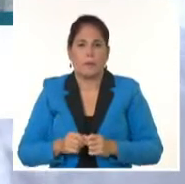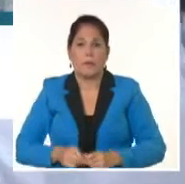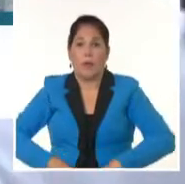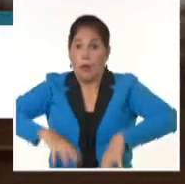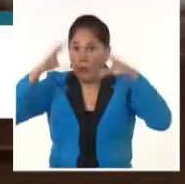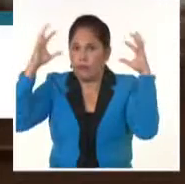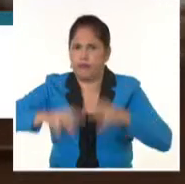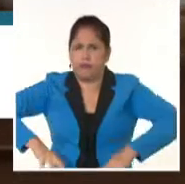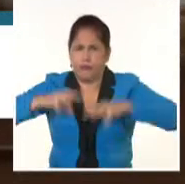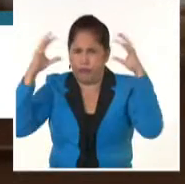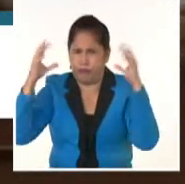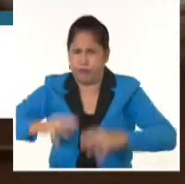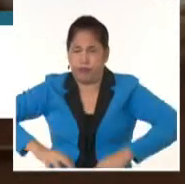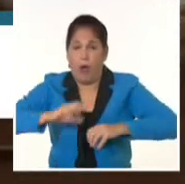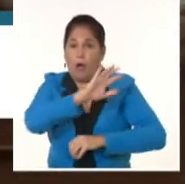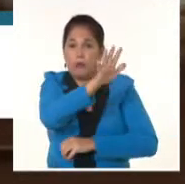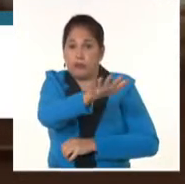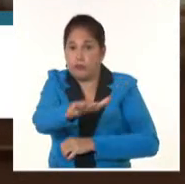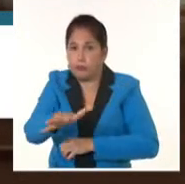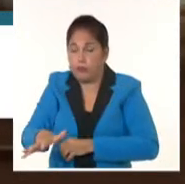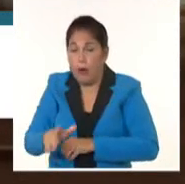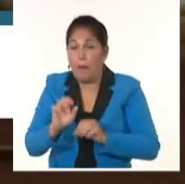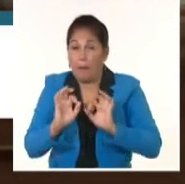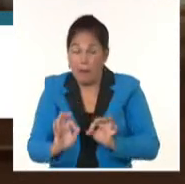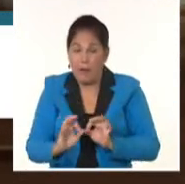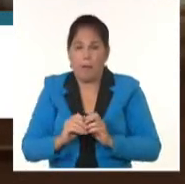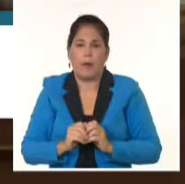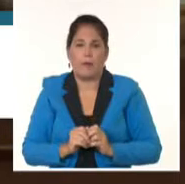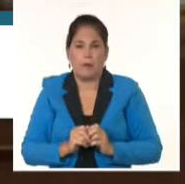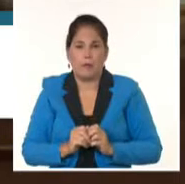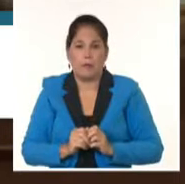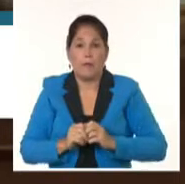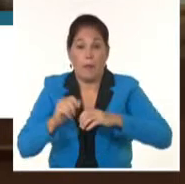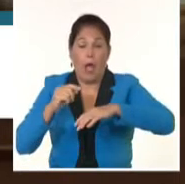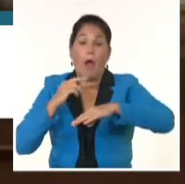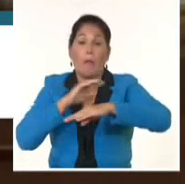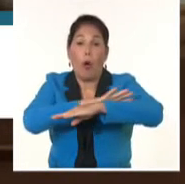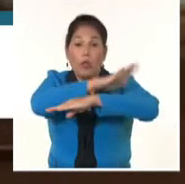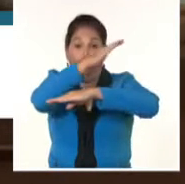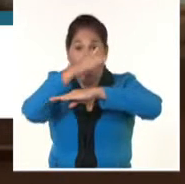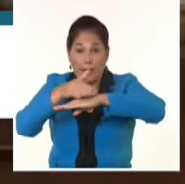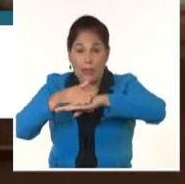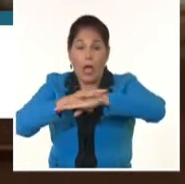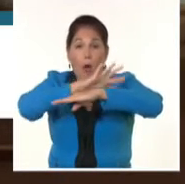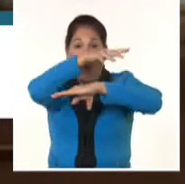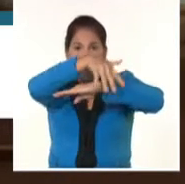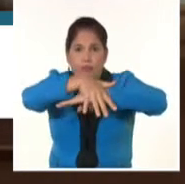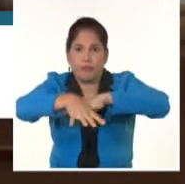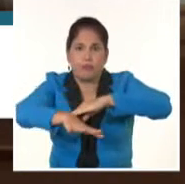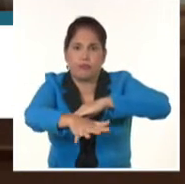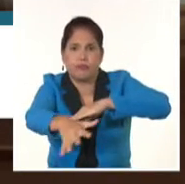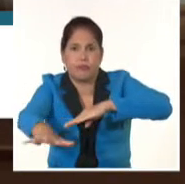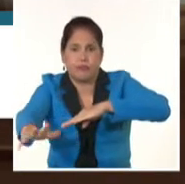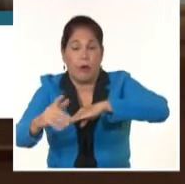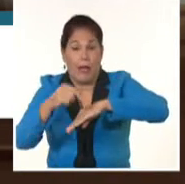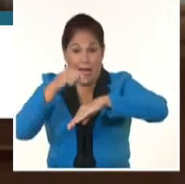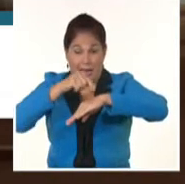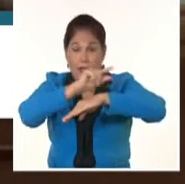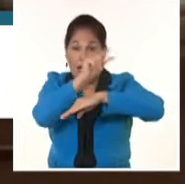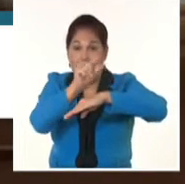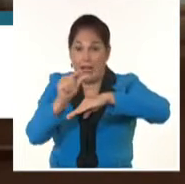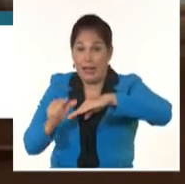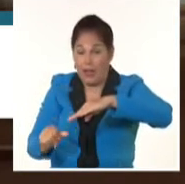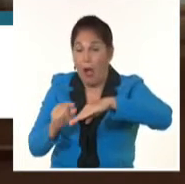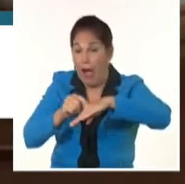volúmenes de agua, empezó a correr desde la misma sierra de Puriales, que es donde nace el río